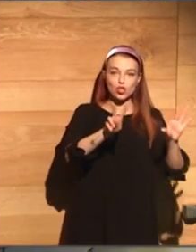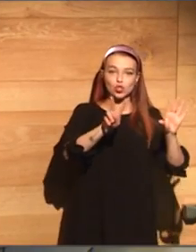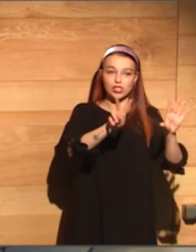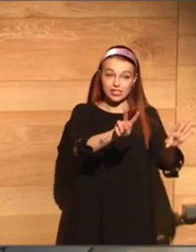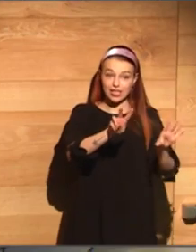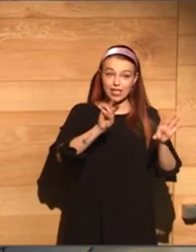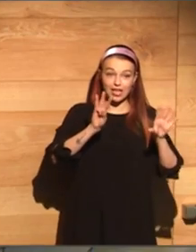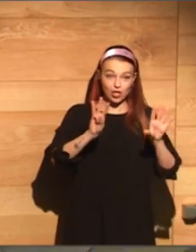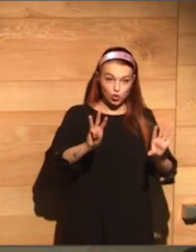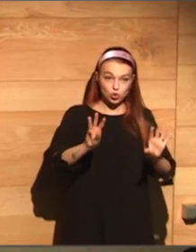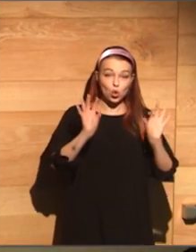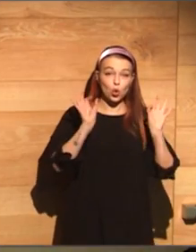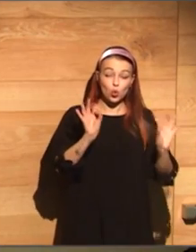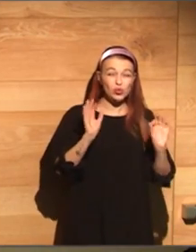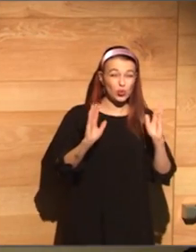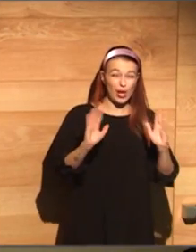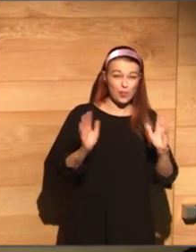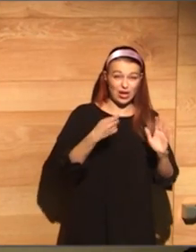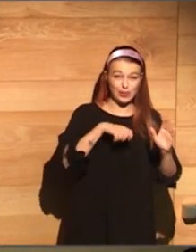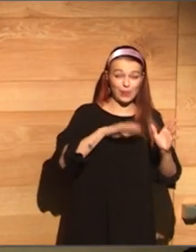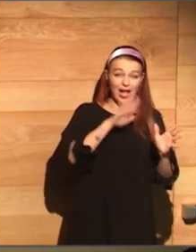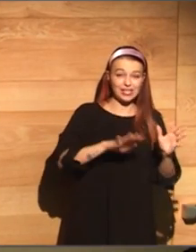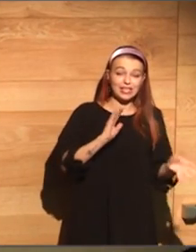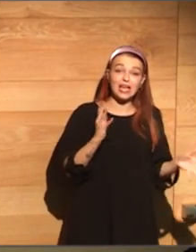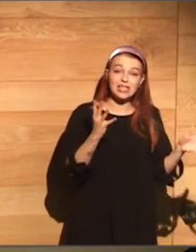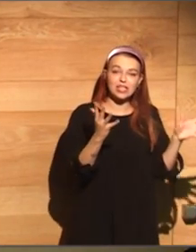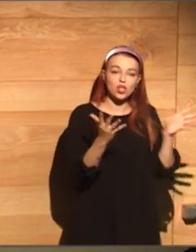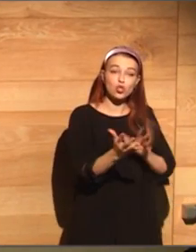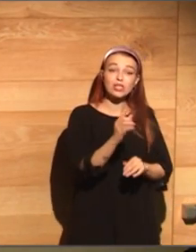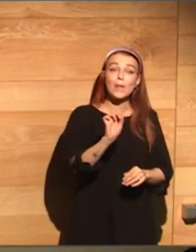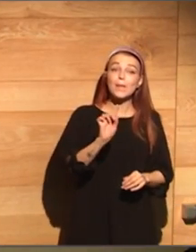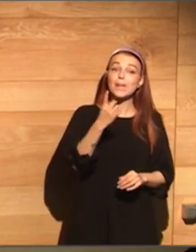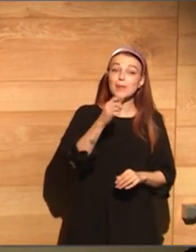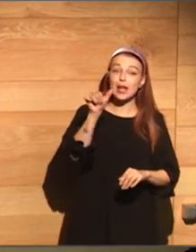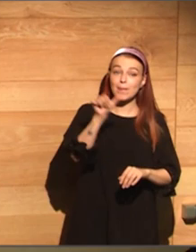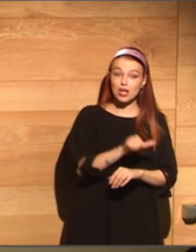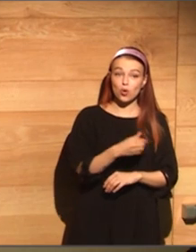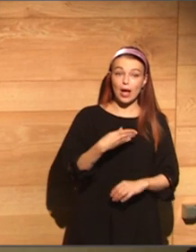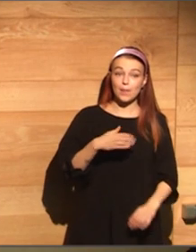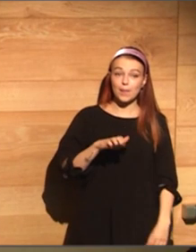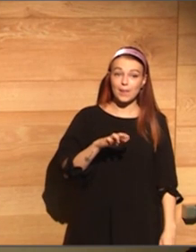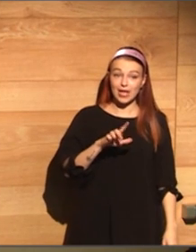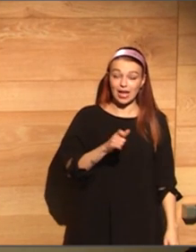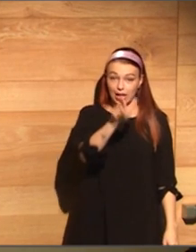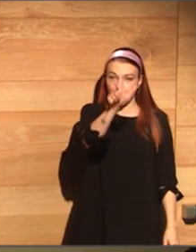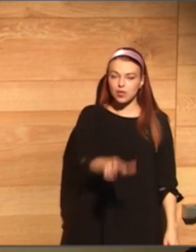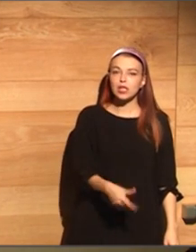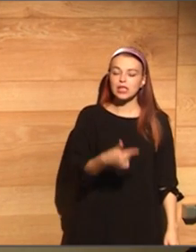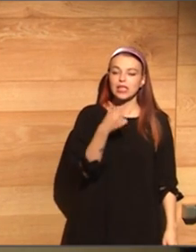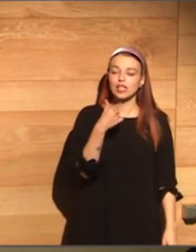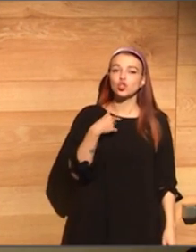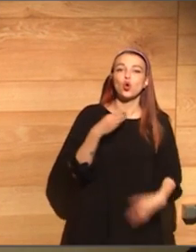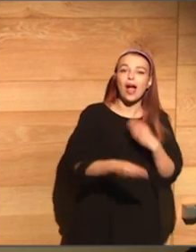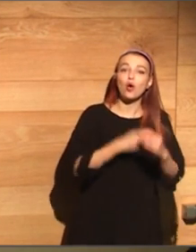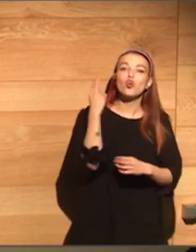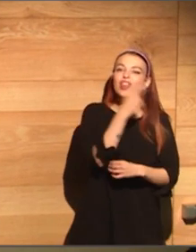1978, en plena transición, y es la primera película que Berlanga dice que hace realmente sin censura